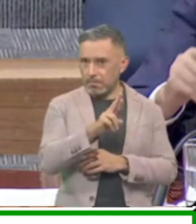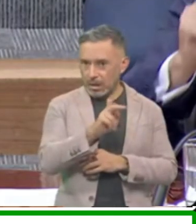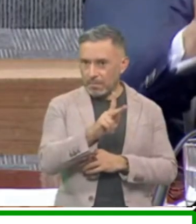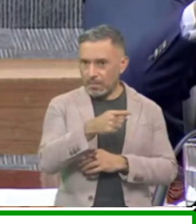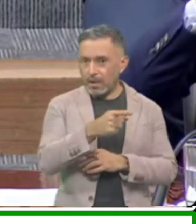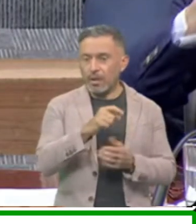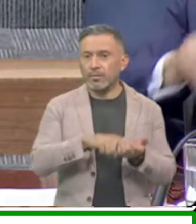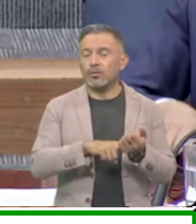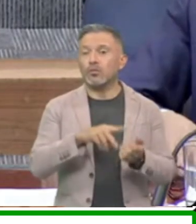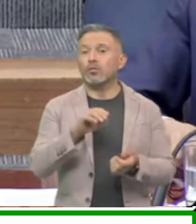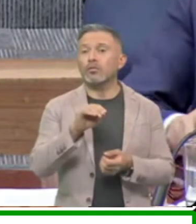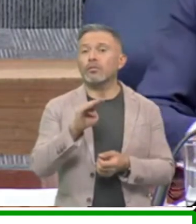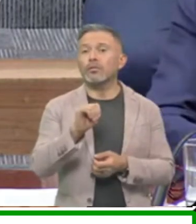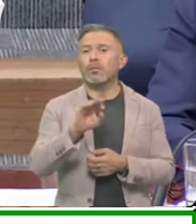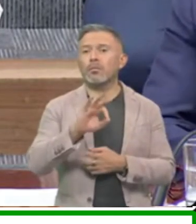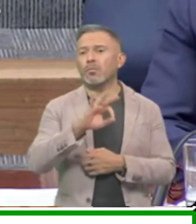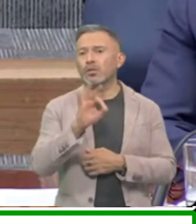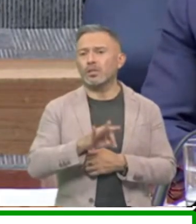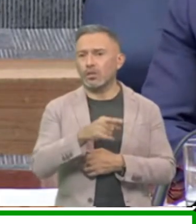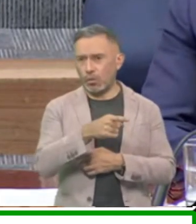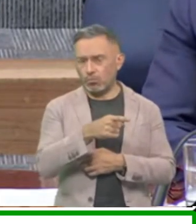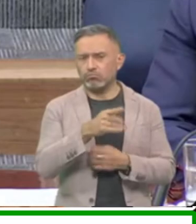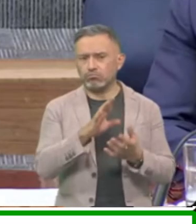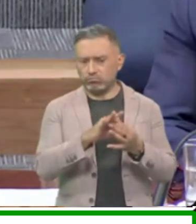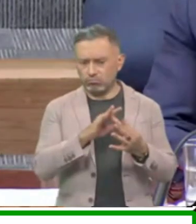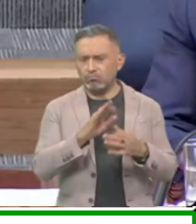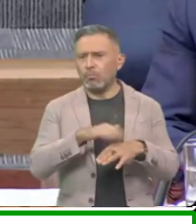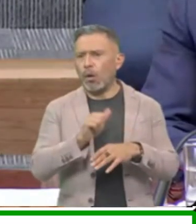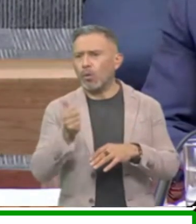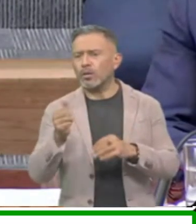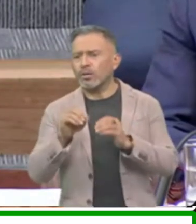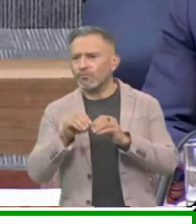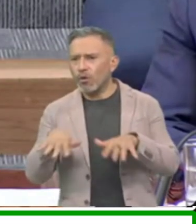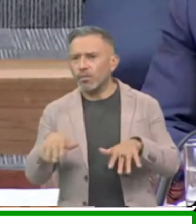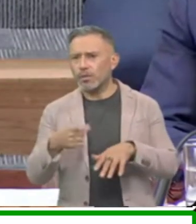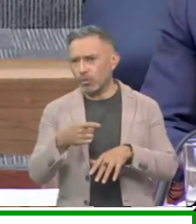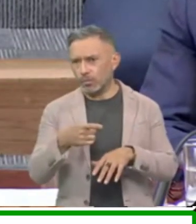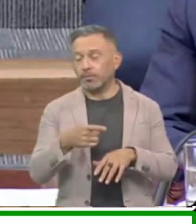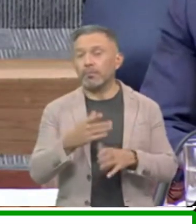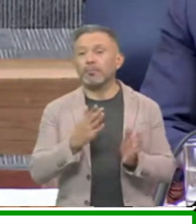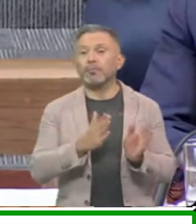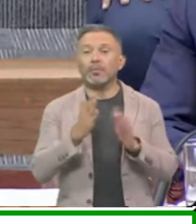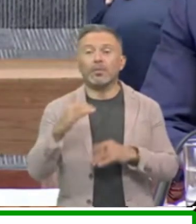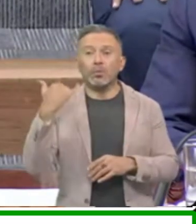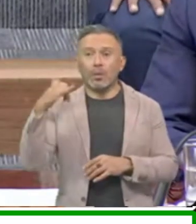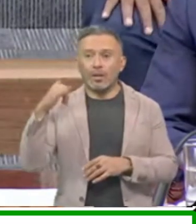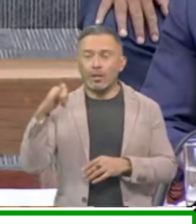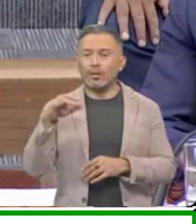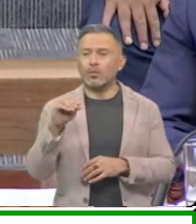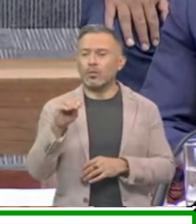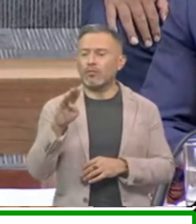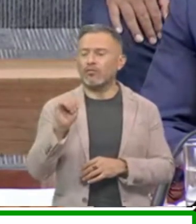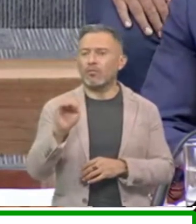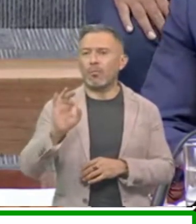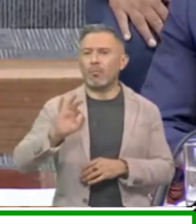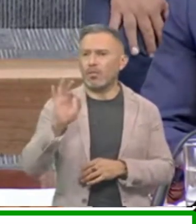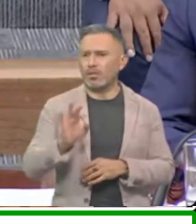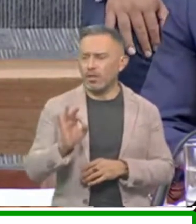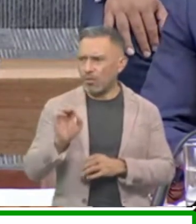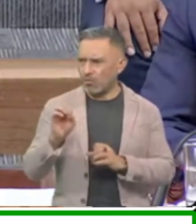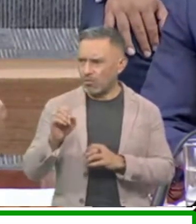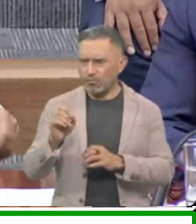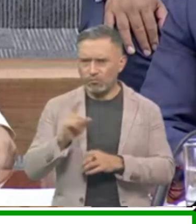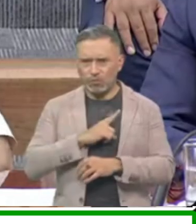99% y toda la información. En el caso de Yucatán, 99% y solo nos dan